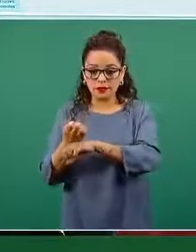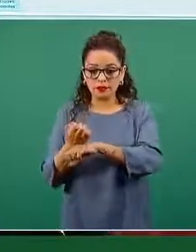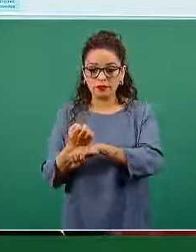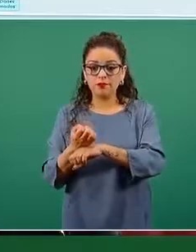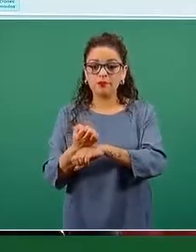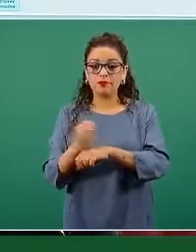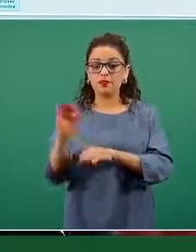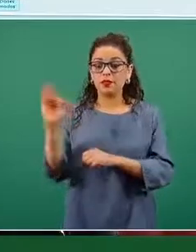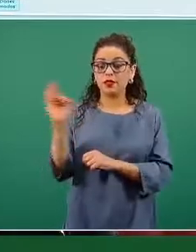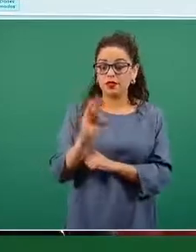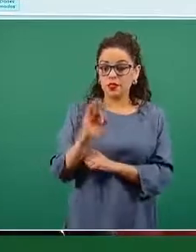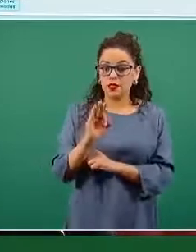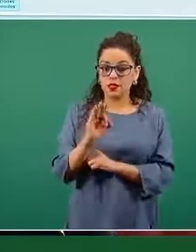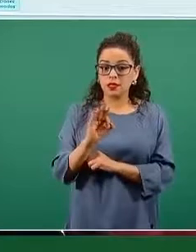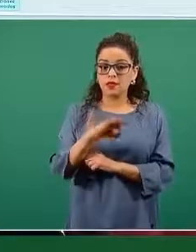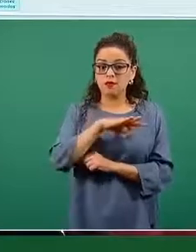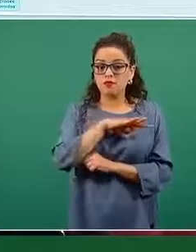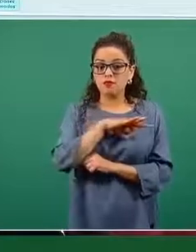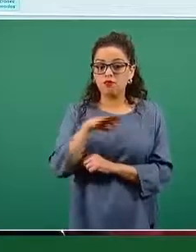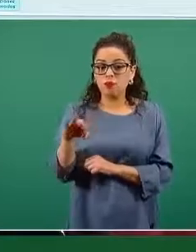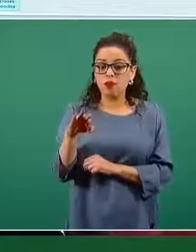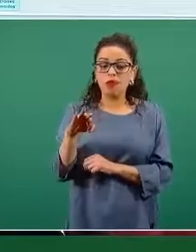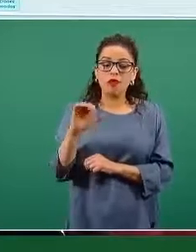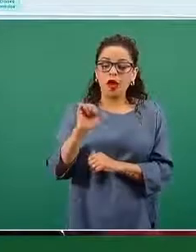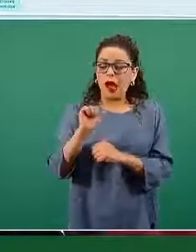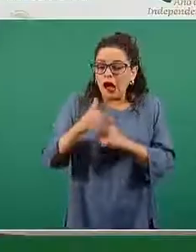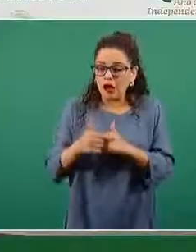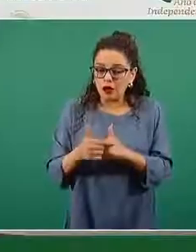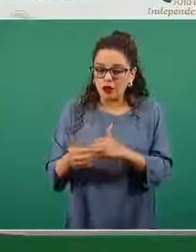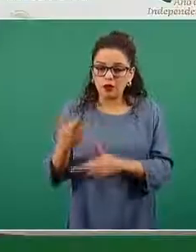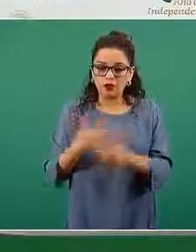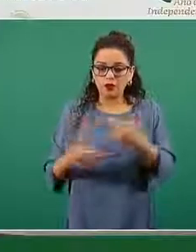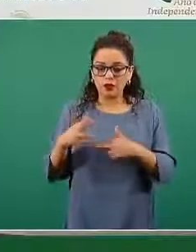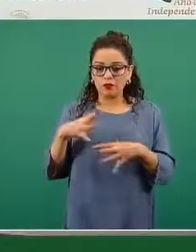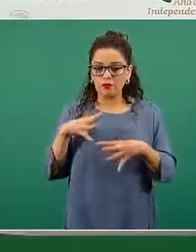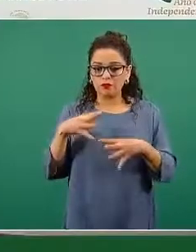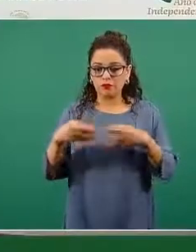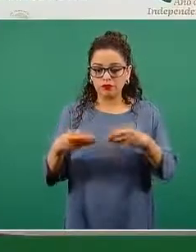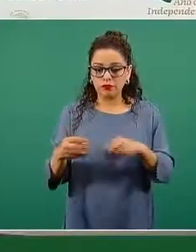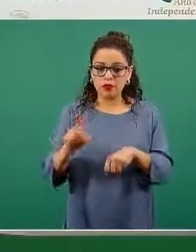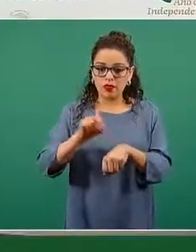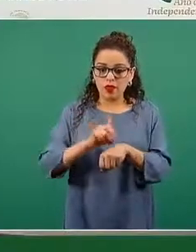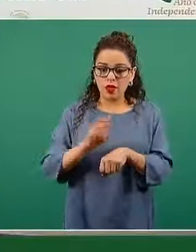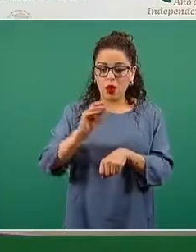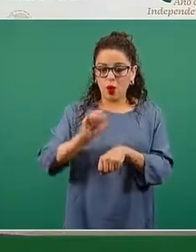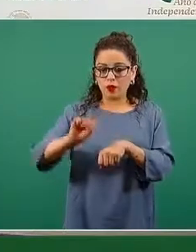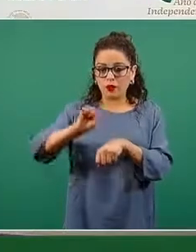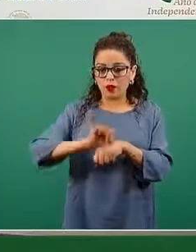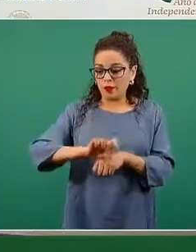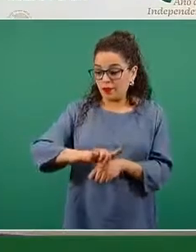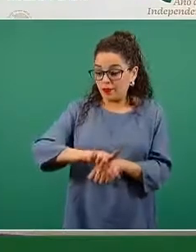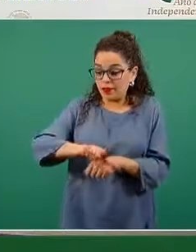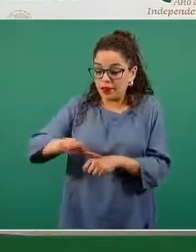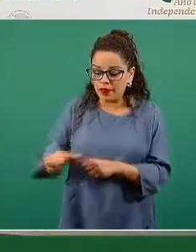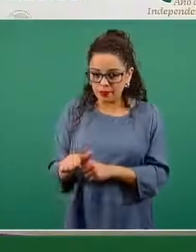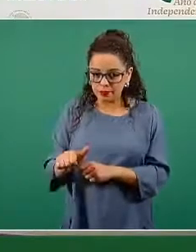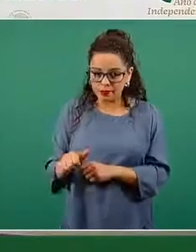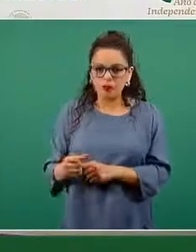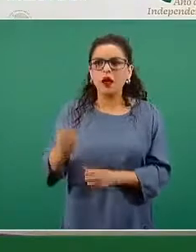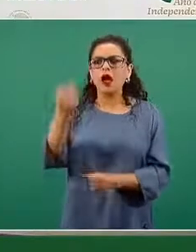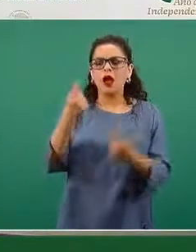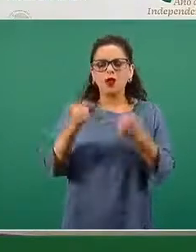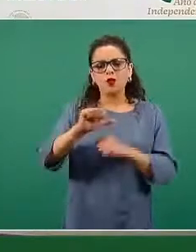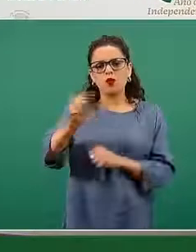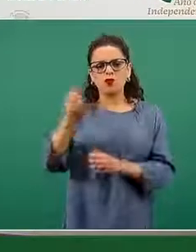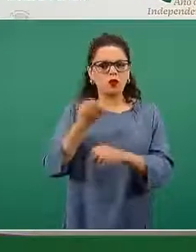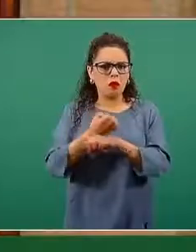pudiéramos tener en un momento determinado algún rebrote en días o semanas posteriores y en otras entidades federativas